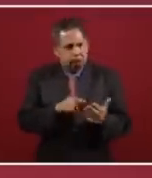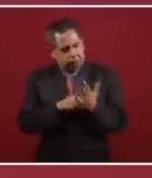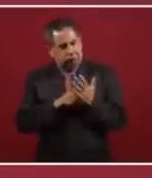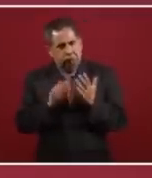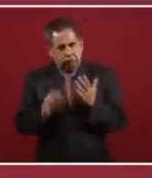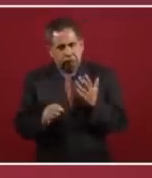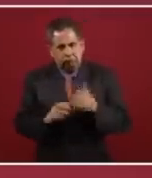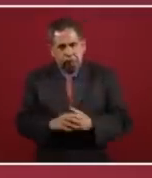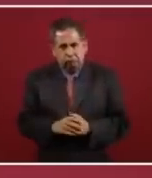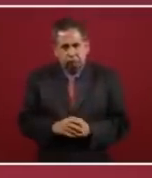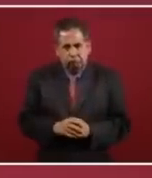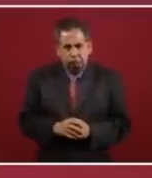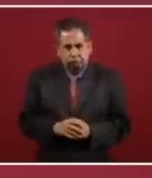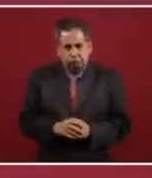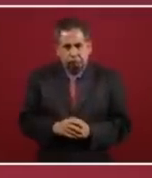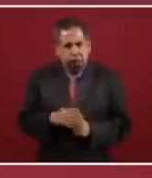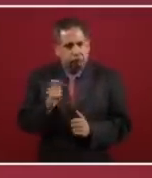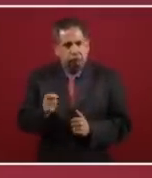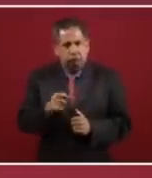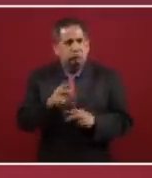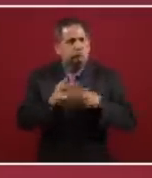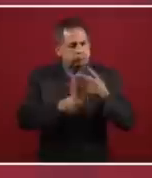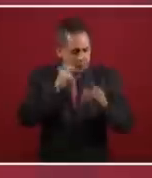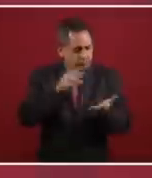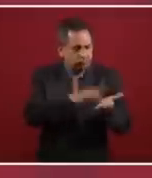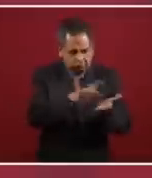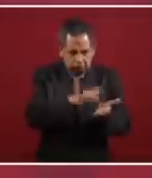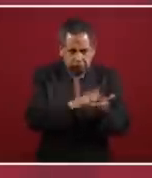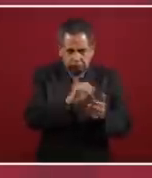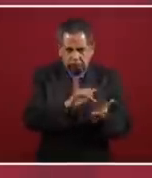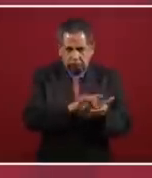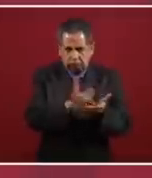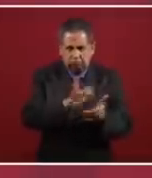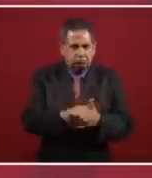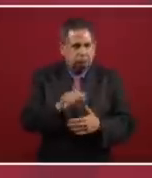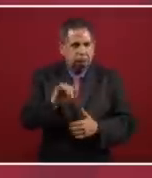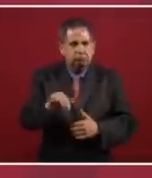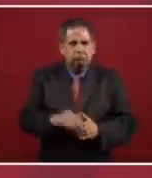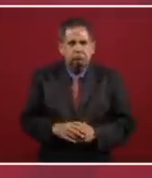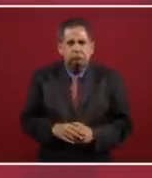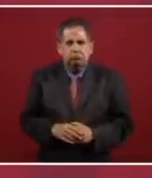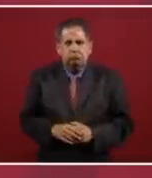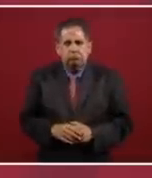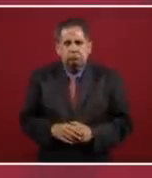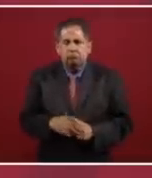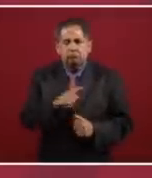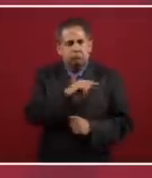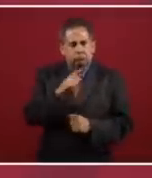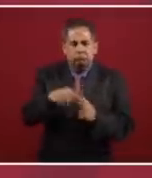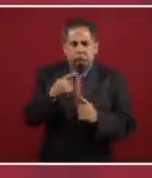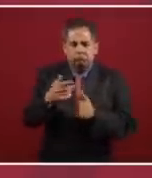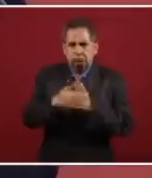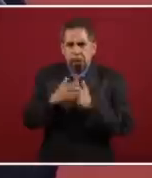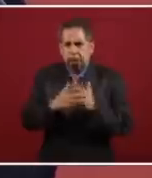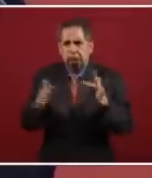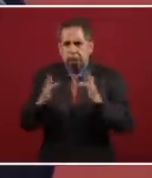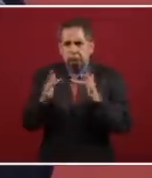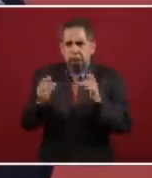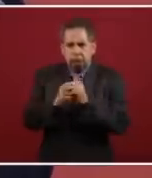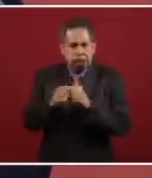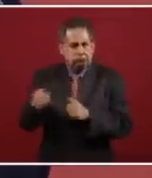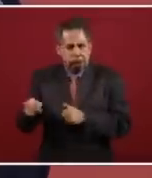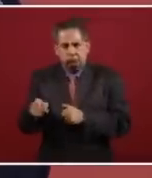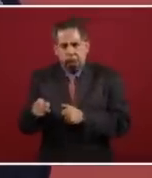ejemplar, y que vamos a apoyarlo. Va a ponerse en comunicación con